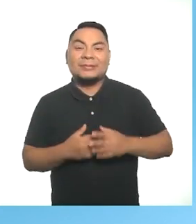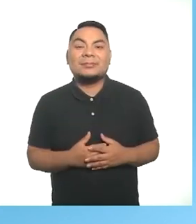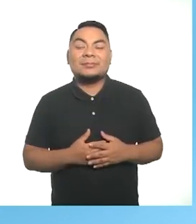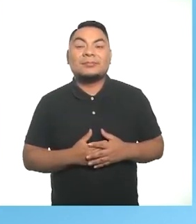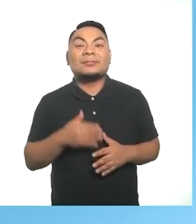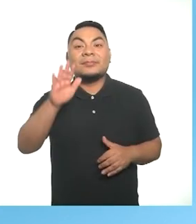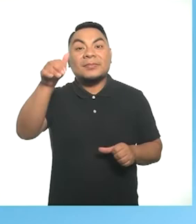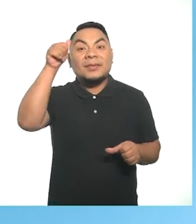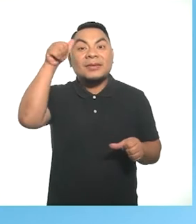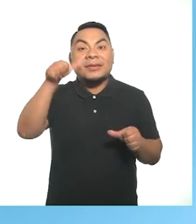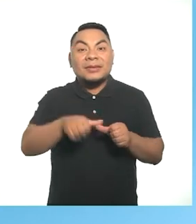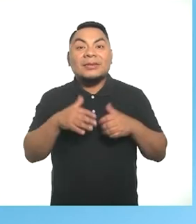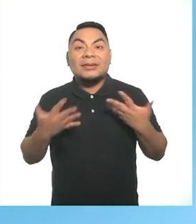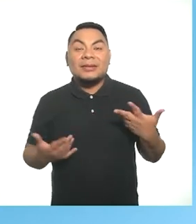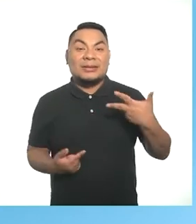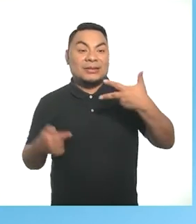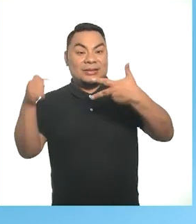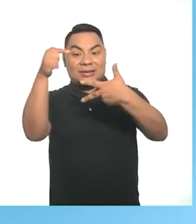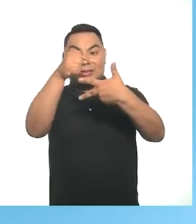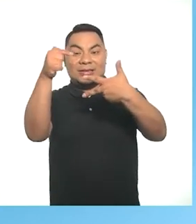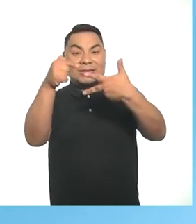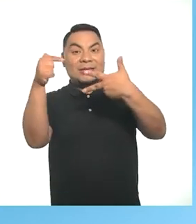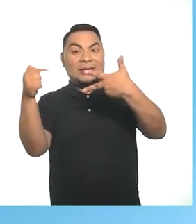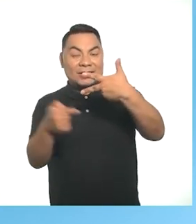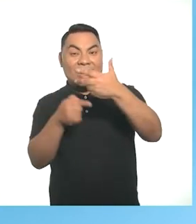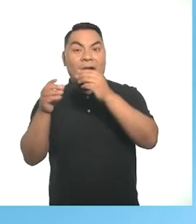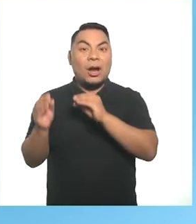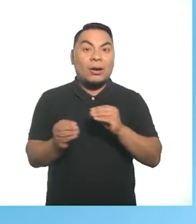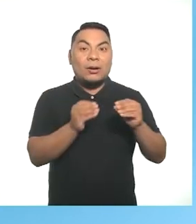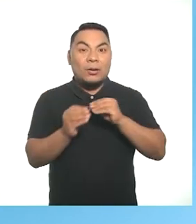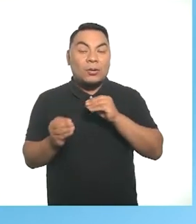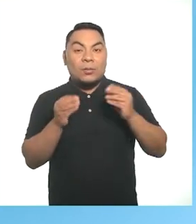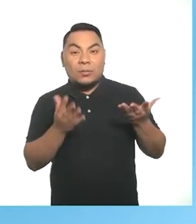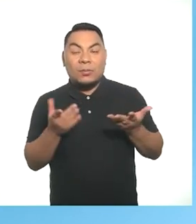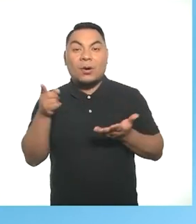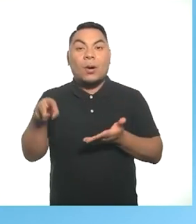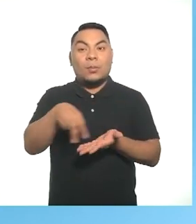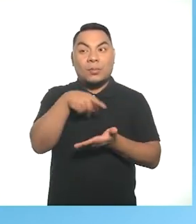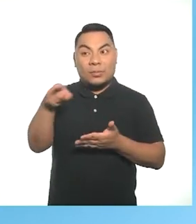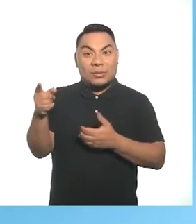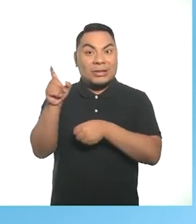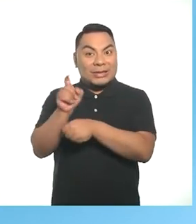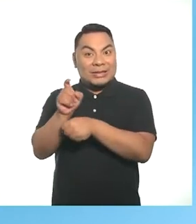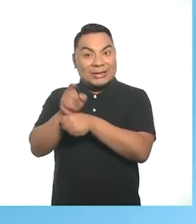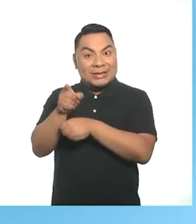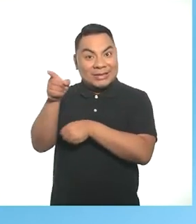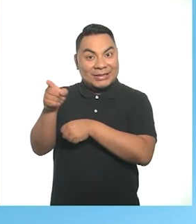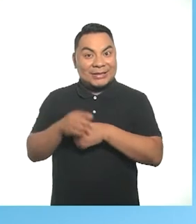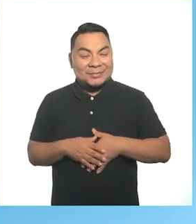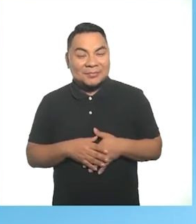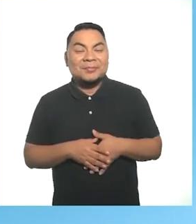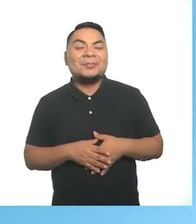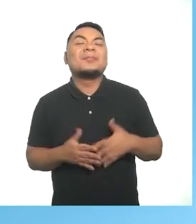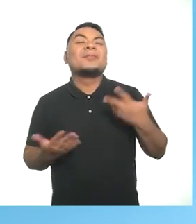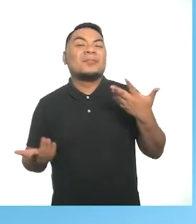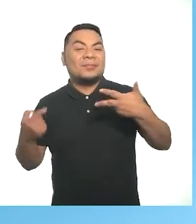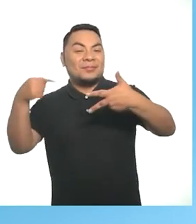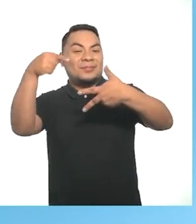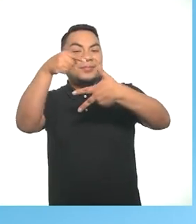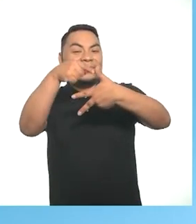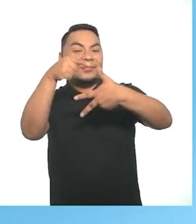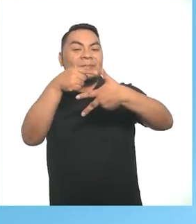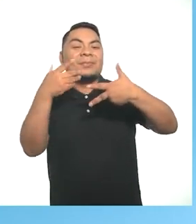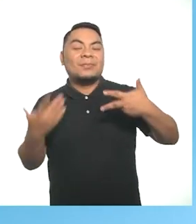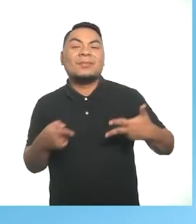¡Comencemos! ¿Recuerdan que eran tres los pasos y movimientos que nos mostró Pili? Primero,